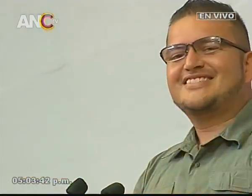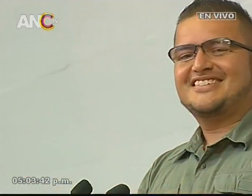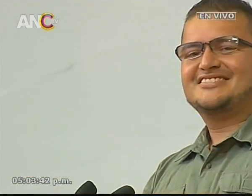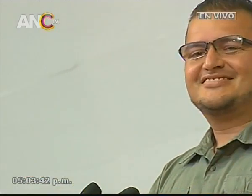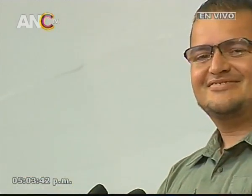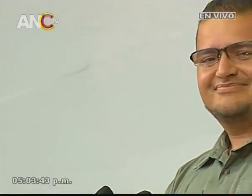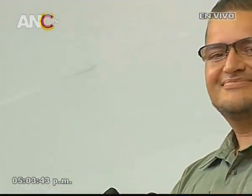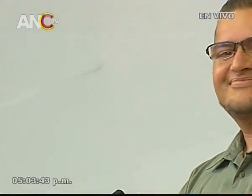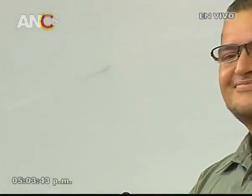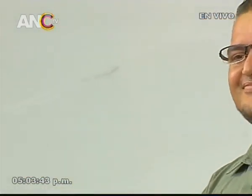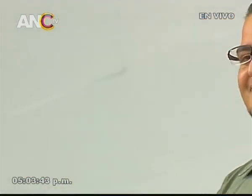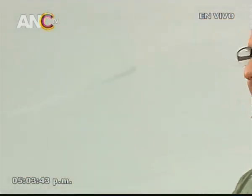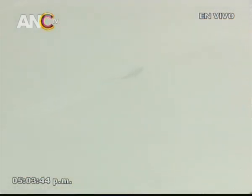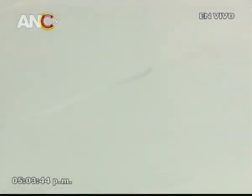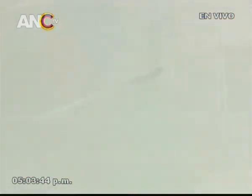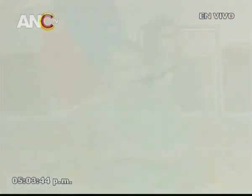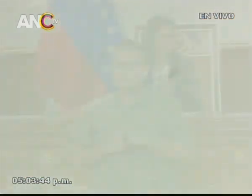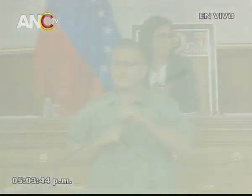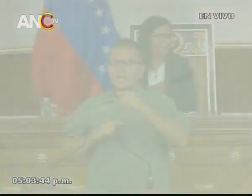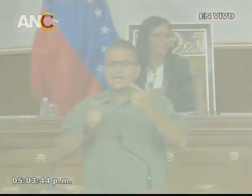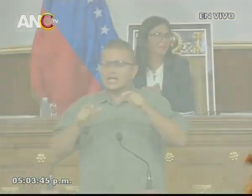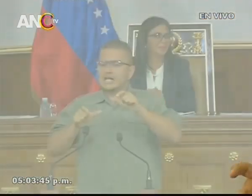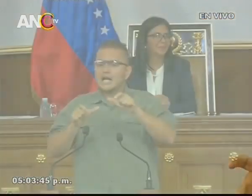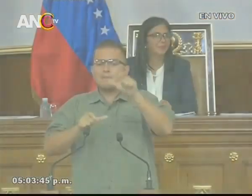Un gran aplauso.